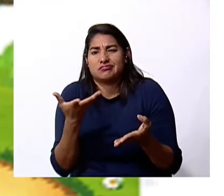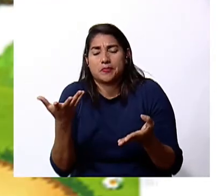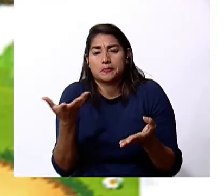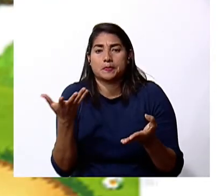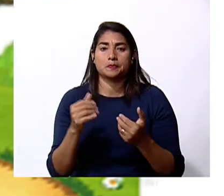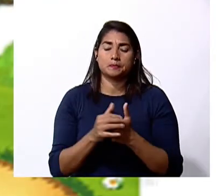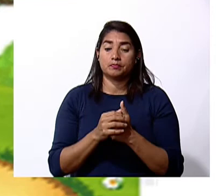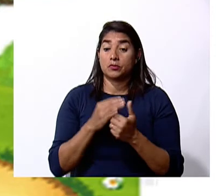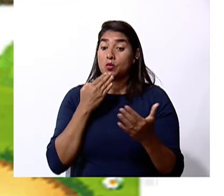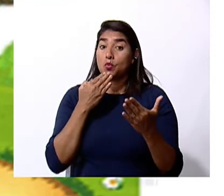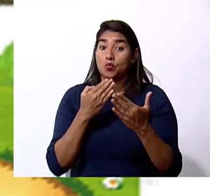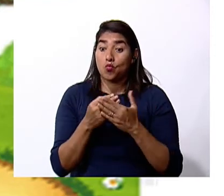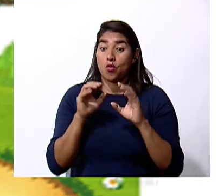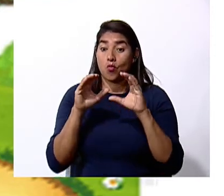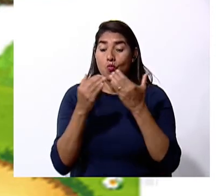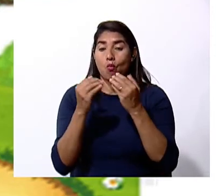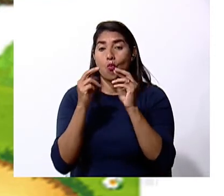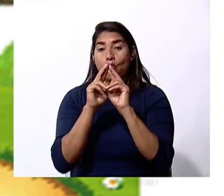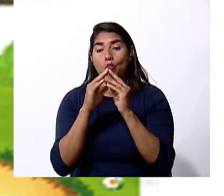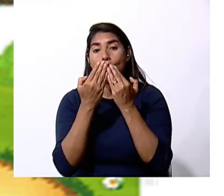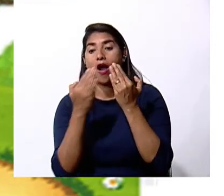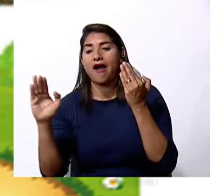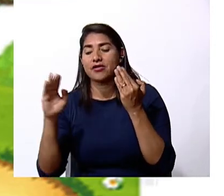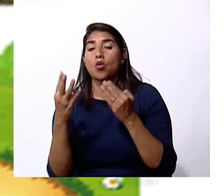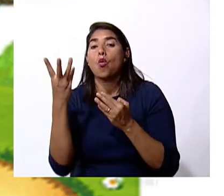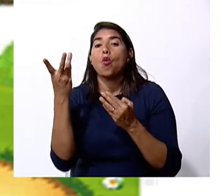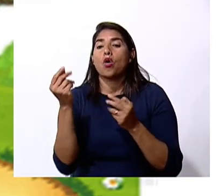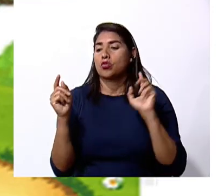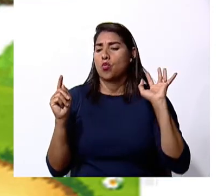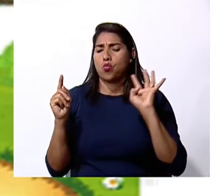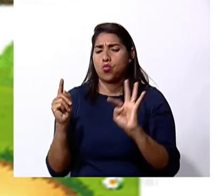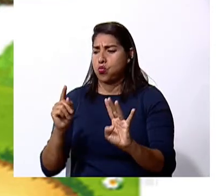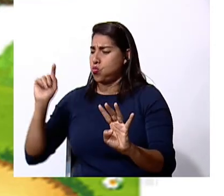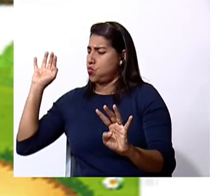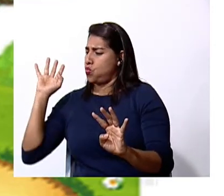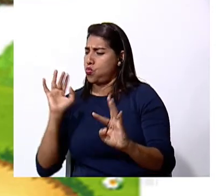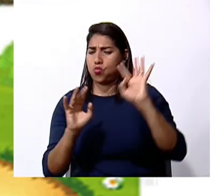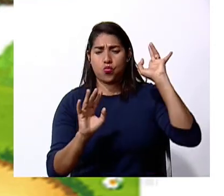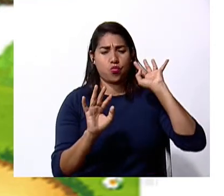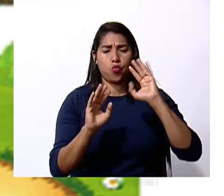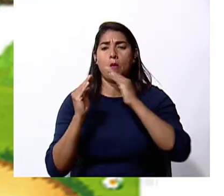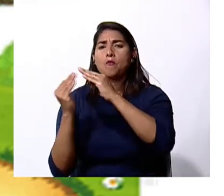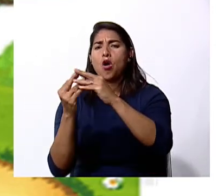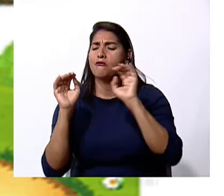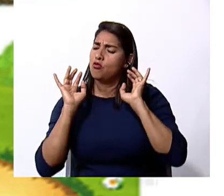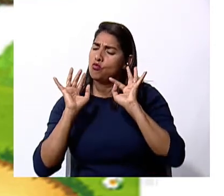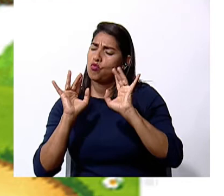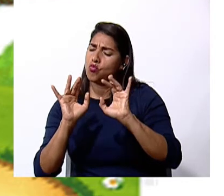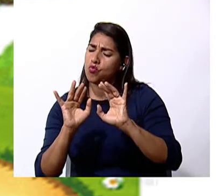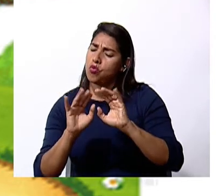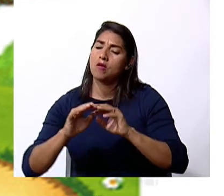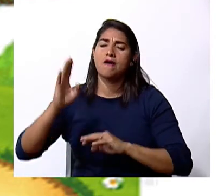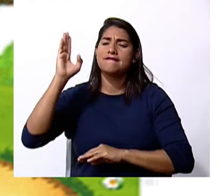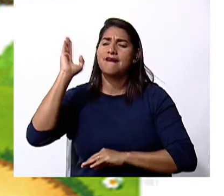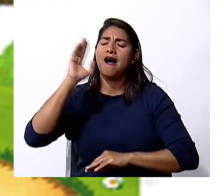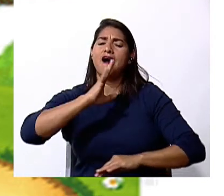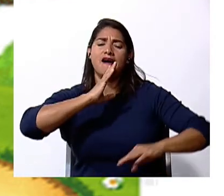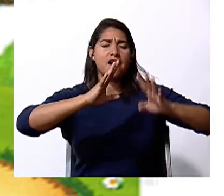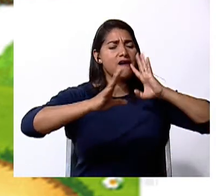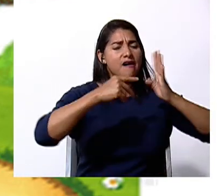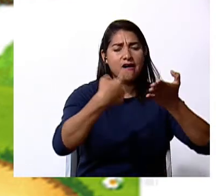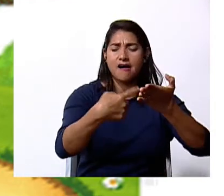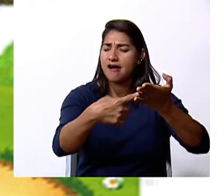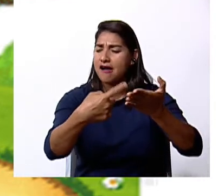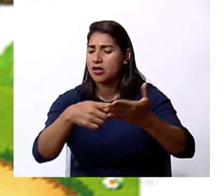cabildo abierto? El cabildo abierto era cuando se convocaba a todo el pueblo para tomar las decisiones